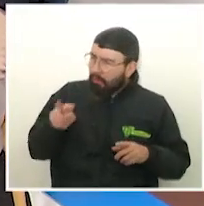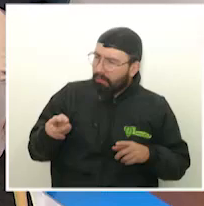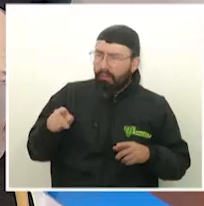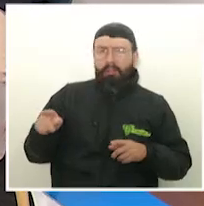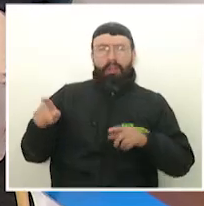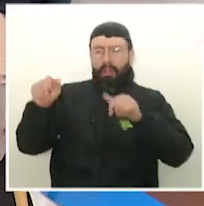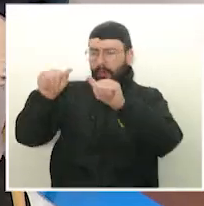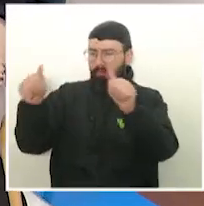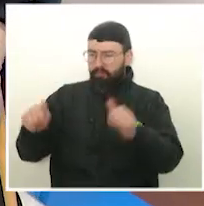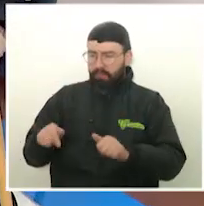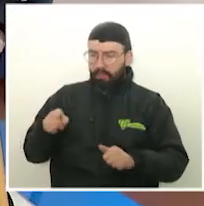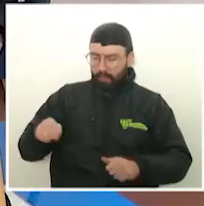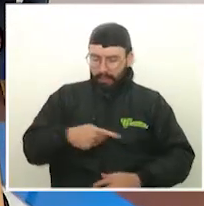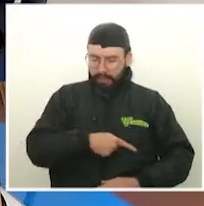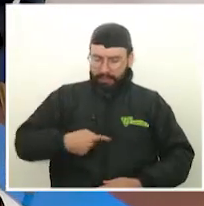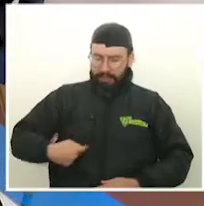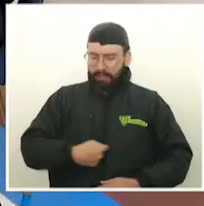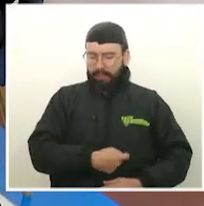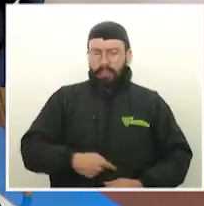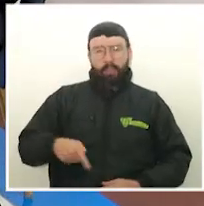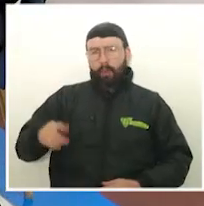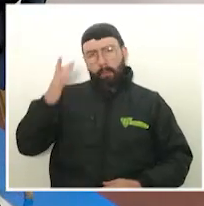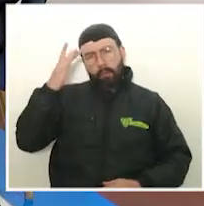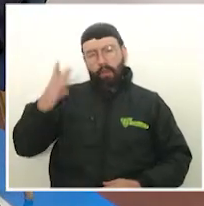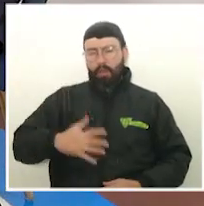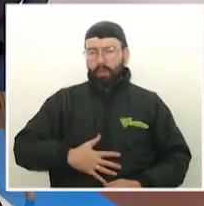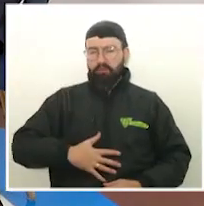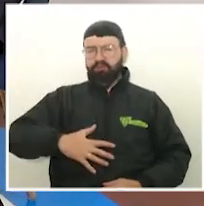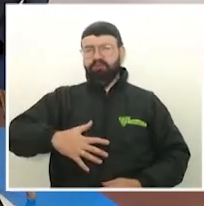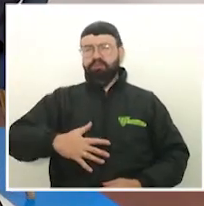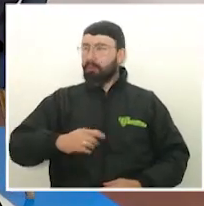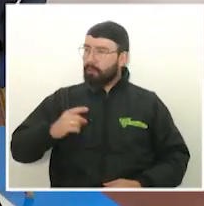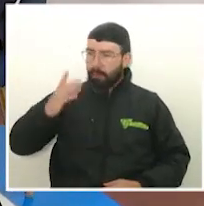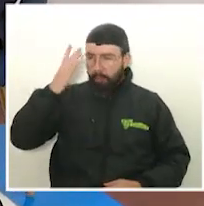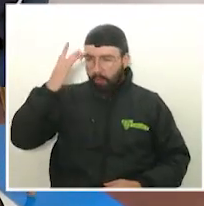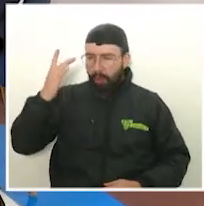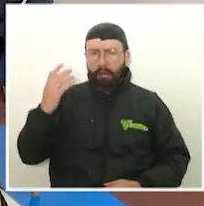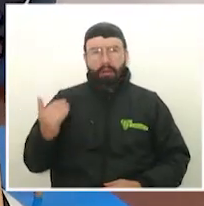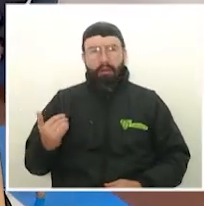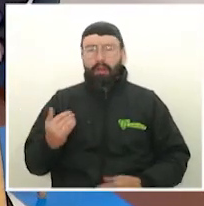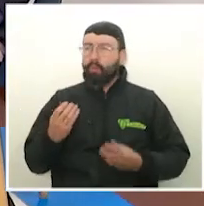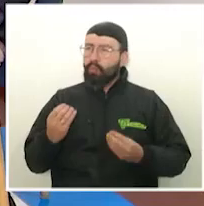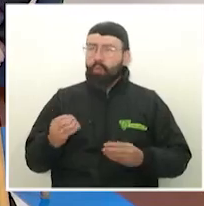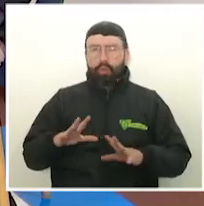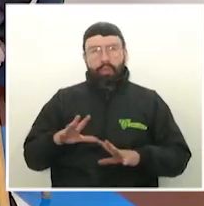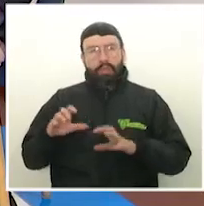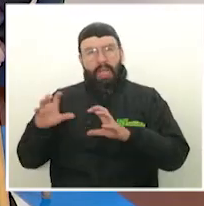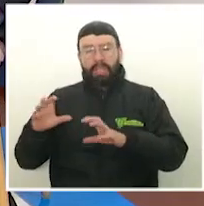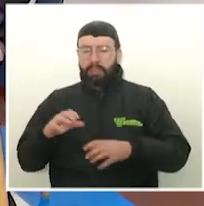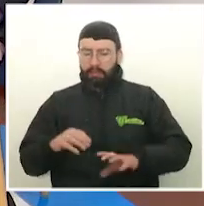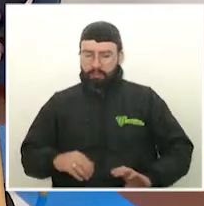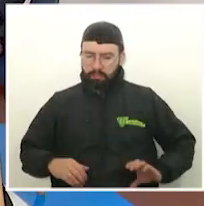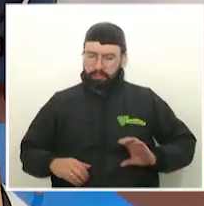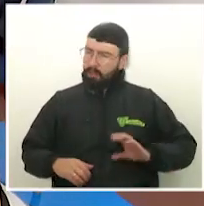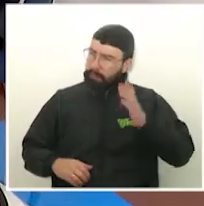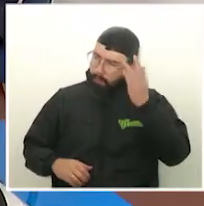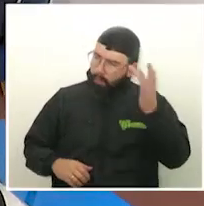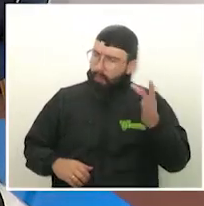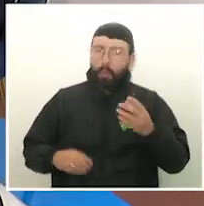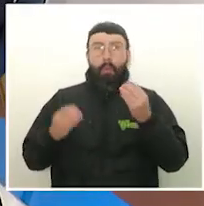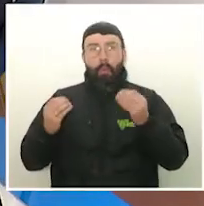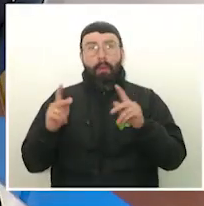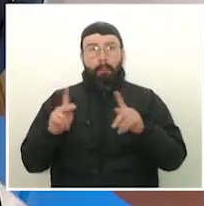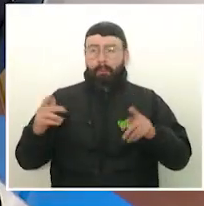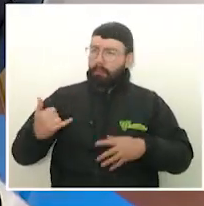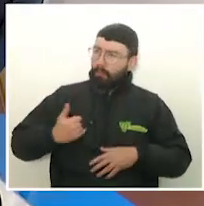permeable? ¿Por qué me inflamo? ¿Por qué tanto cáncer de colon? ¿Por qué tantas personas jóvenes con